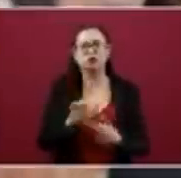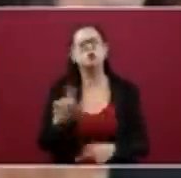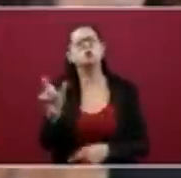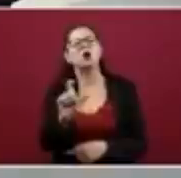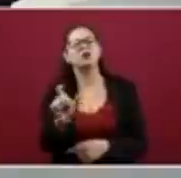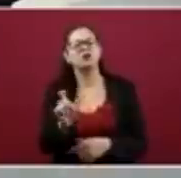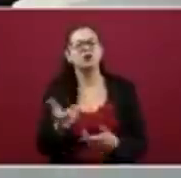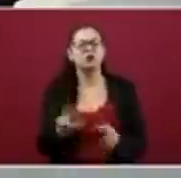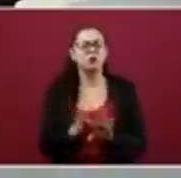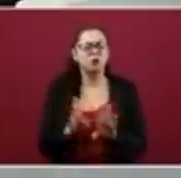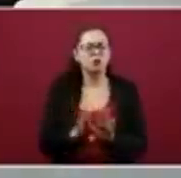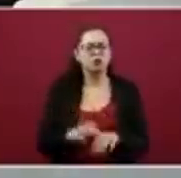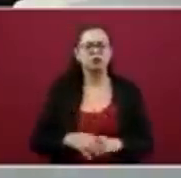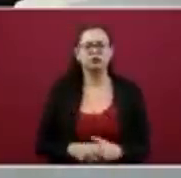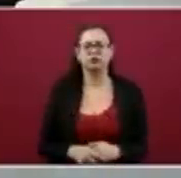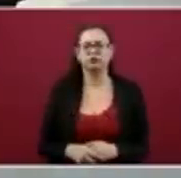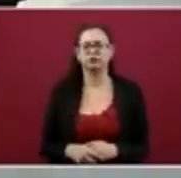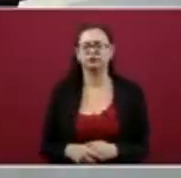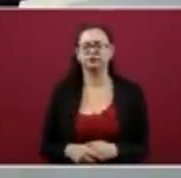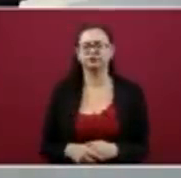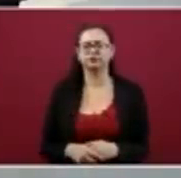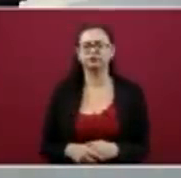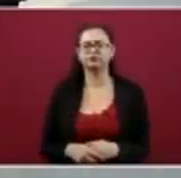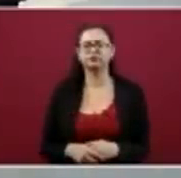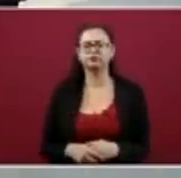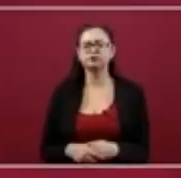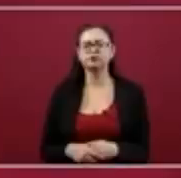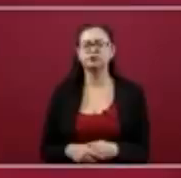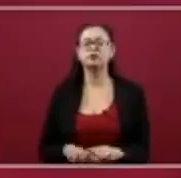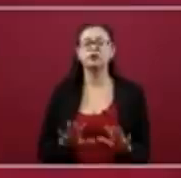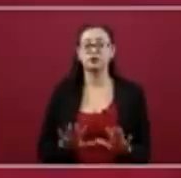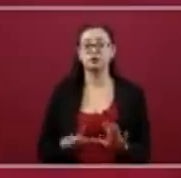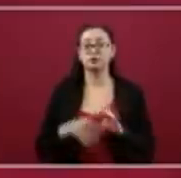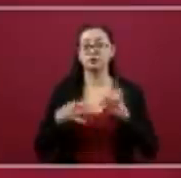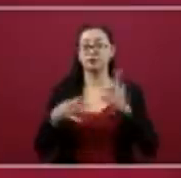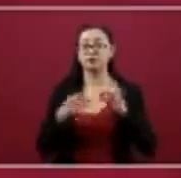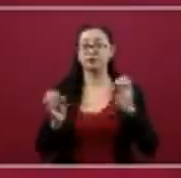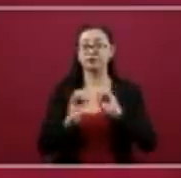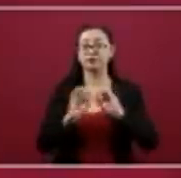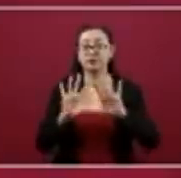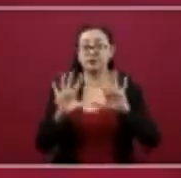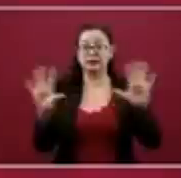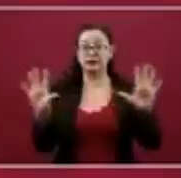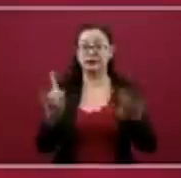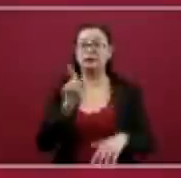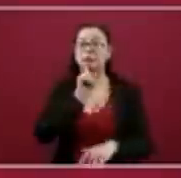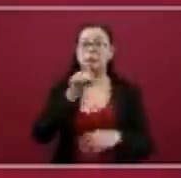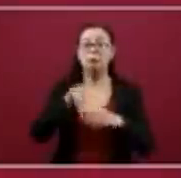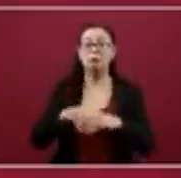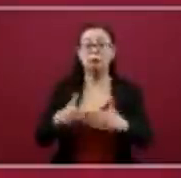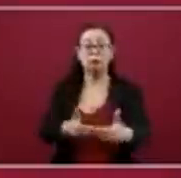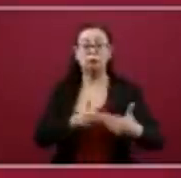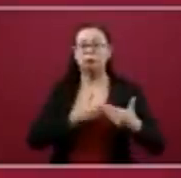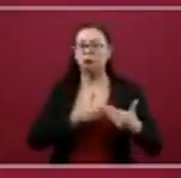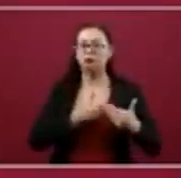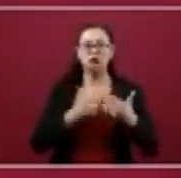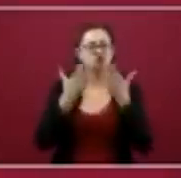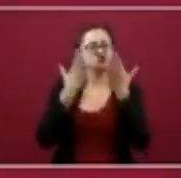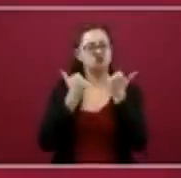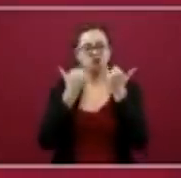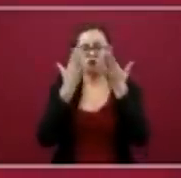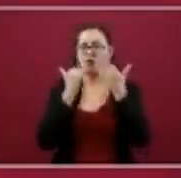Sí, para que se aclare, no hay nada reservado en este